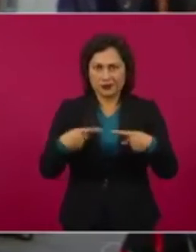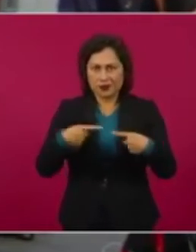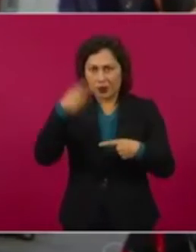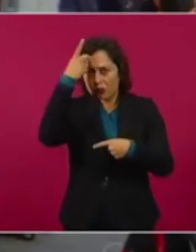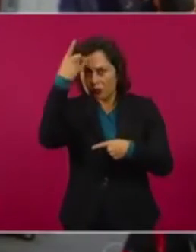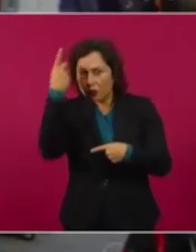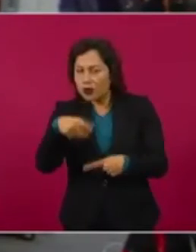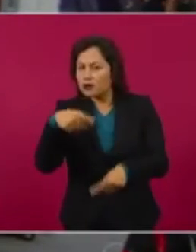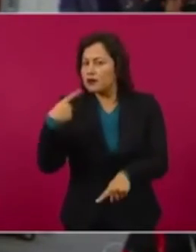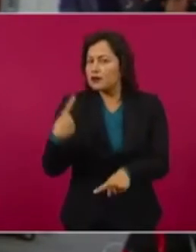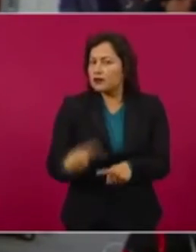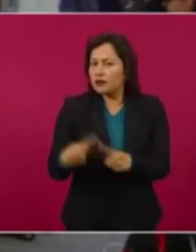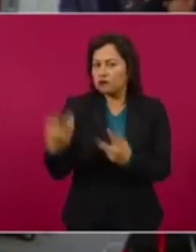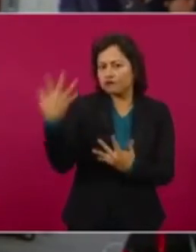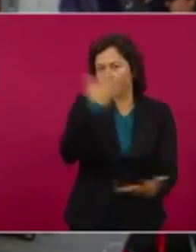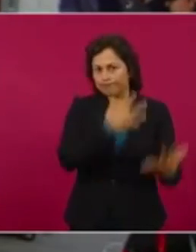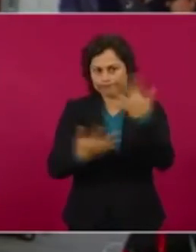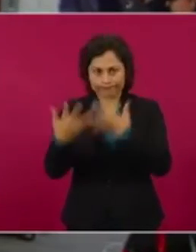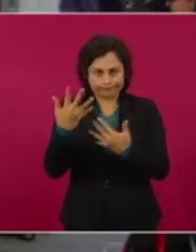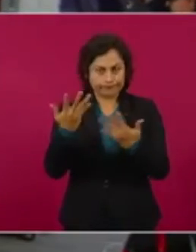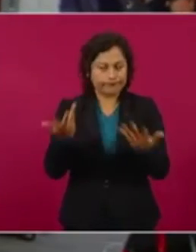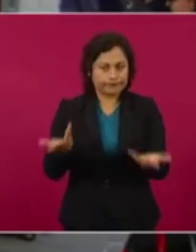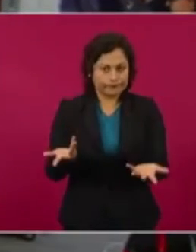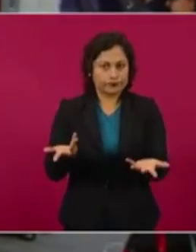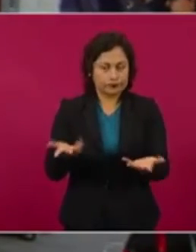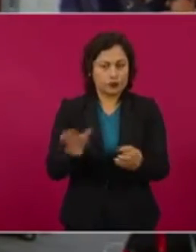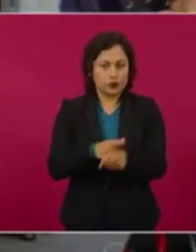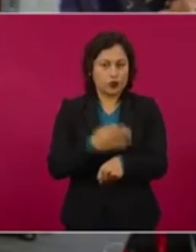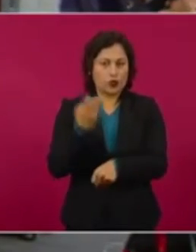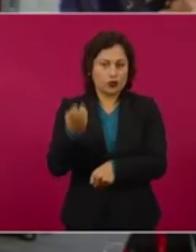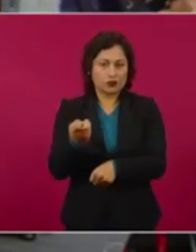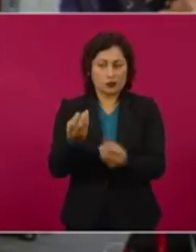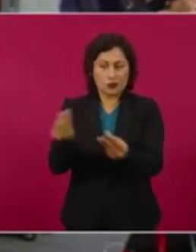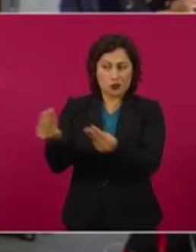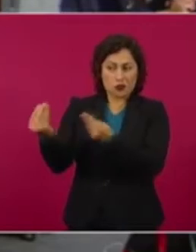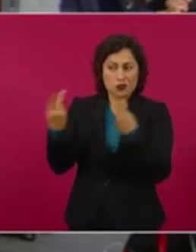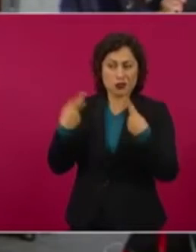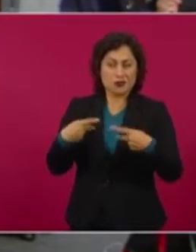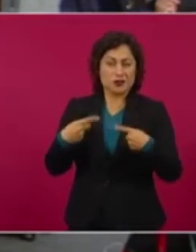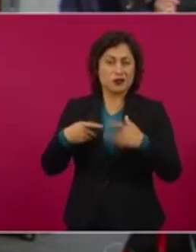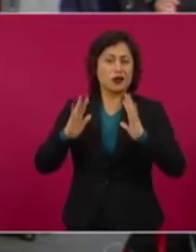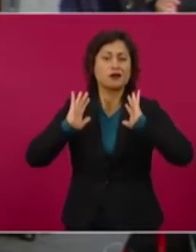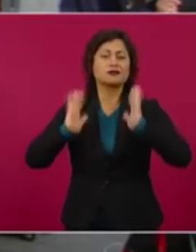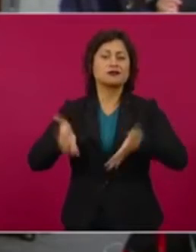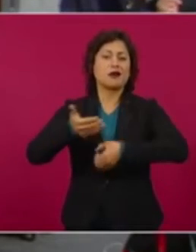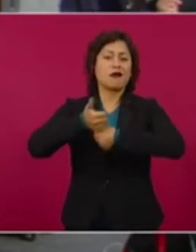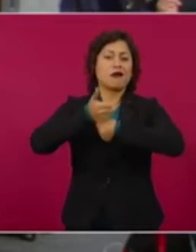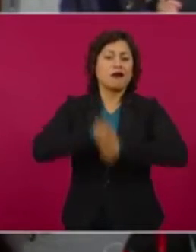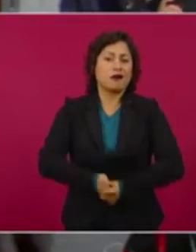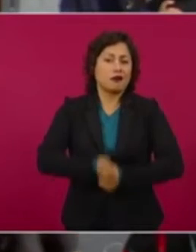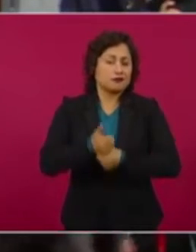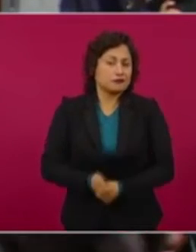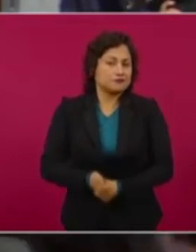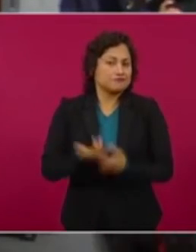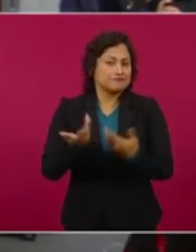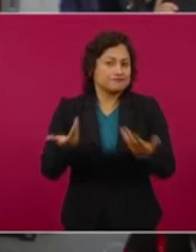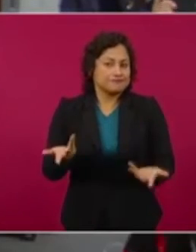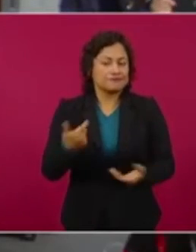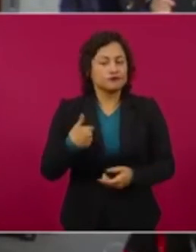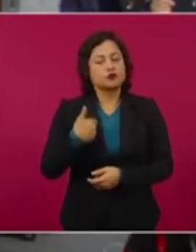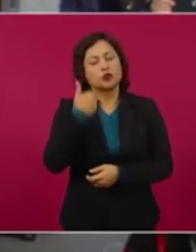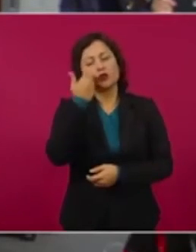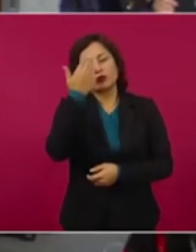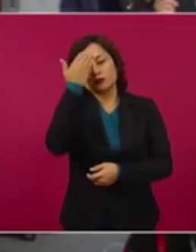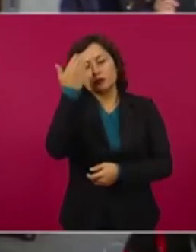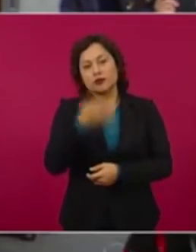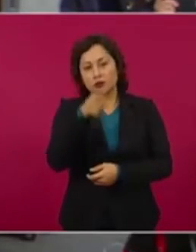duraron muchos años por ahí. Y pues muchas personas han sido afectadas, señor presidente. Saber si es posible crear